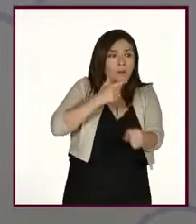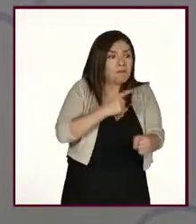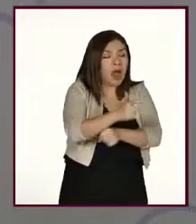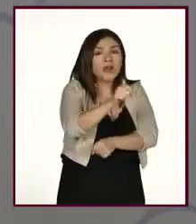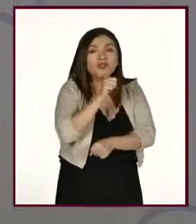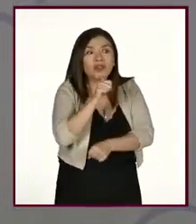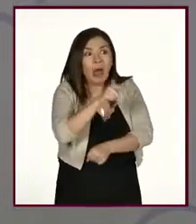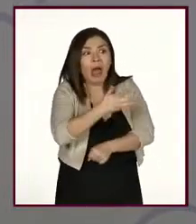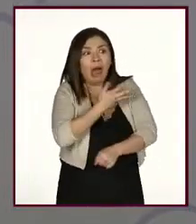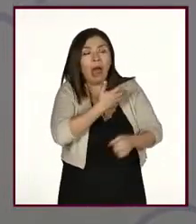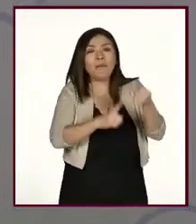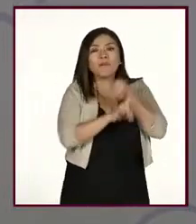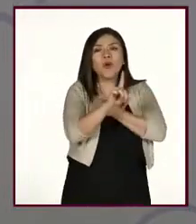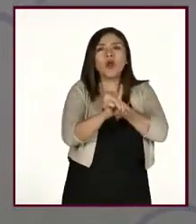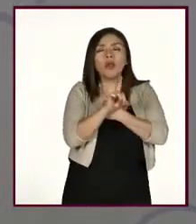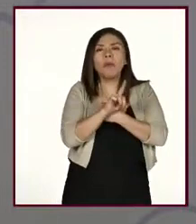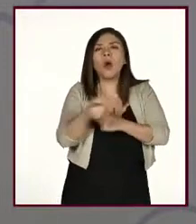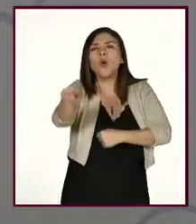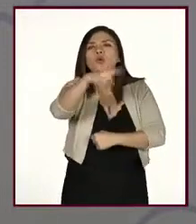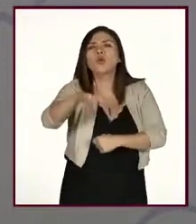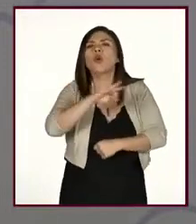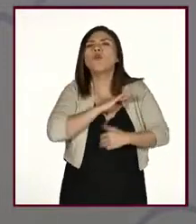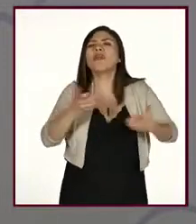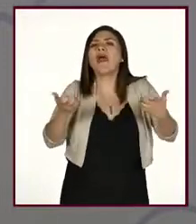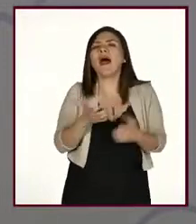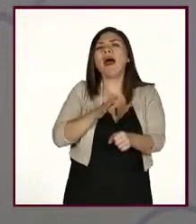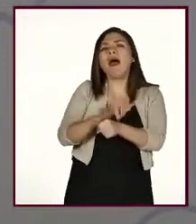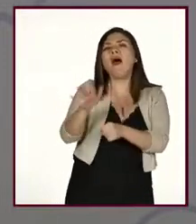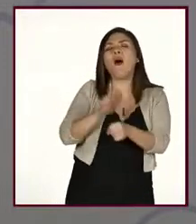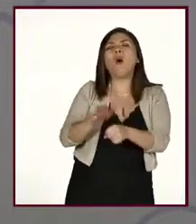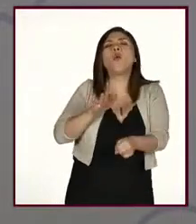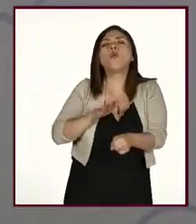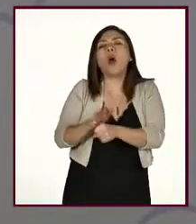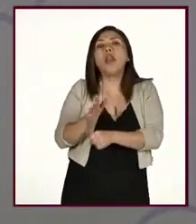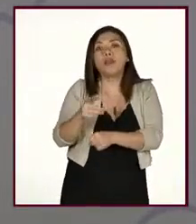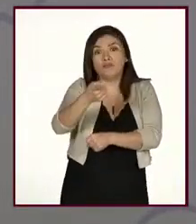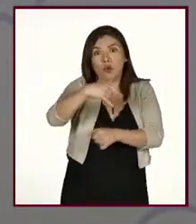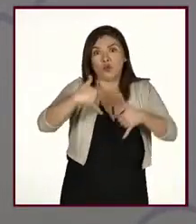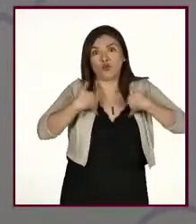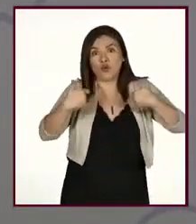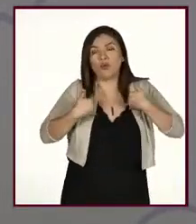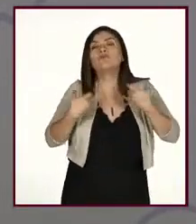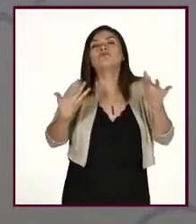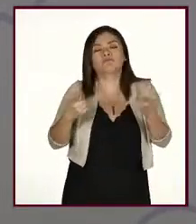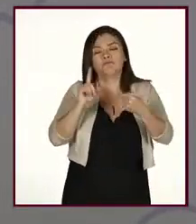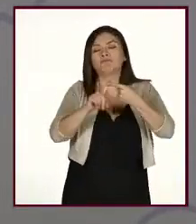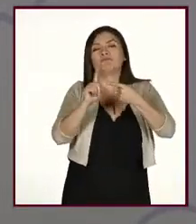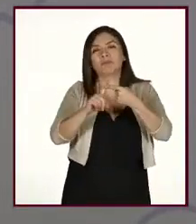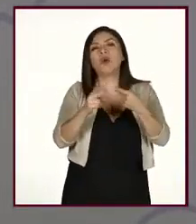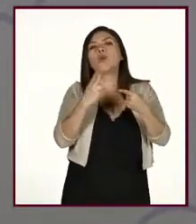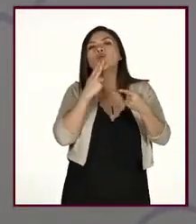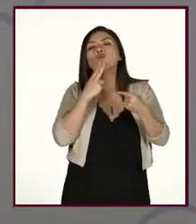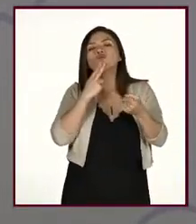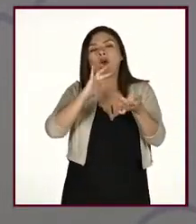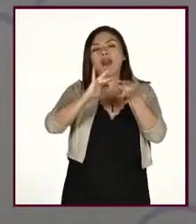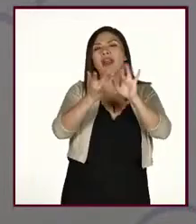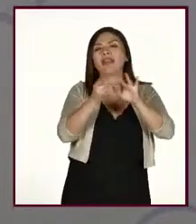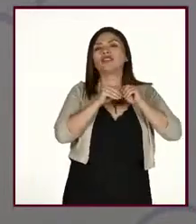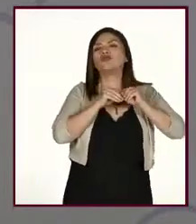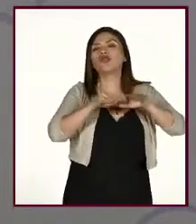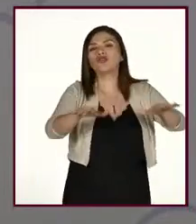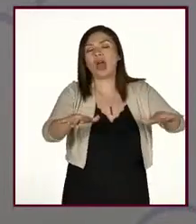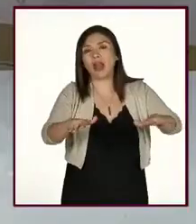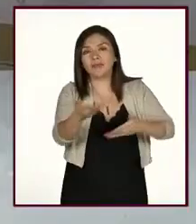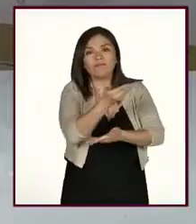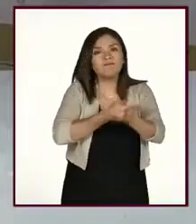generalizada, ¿cuáles son los recursos que tienen a la mano los niños, los adolescentes? Pues precisamente uno de ellos es el uso de redes sociales.